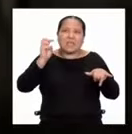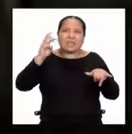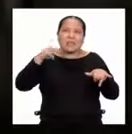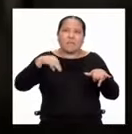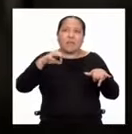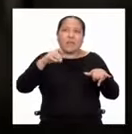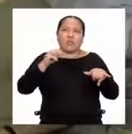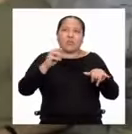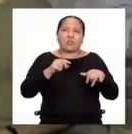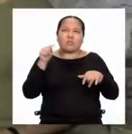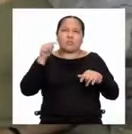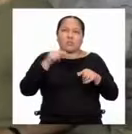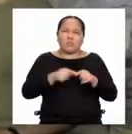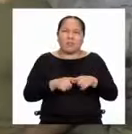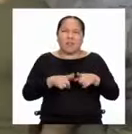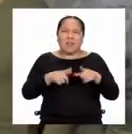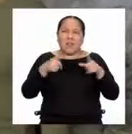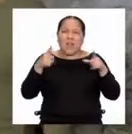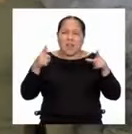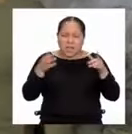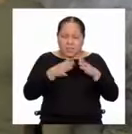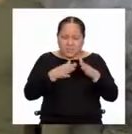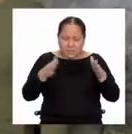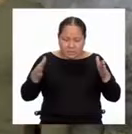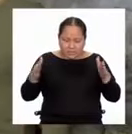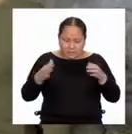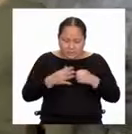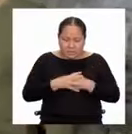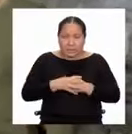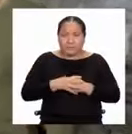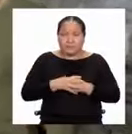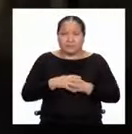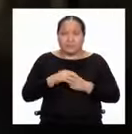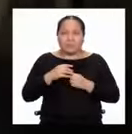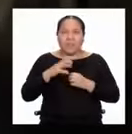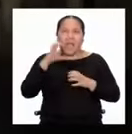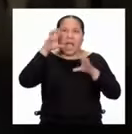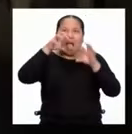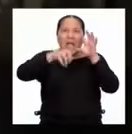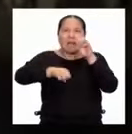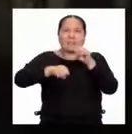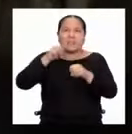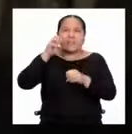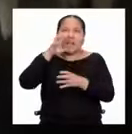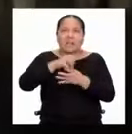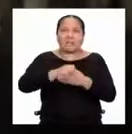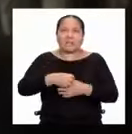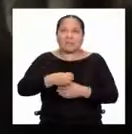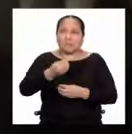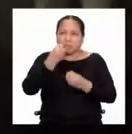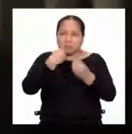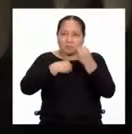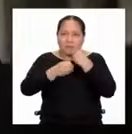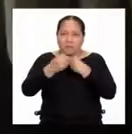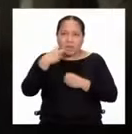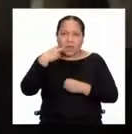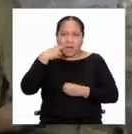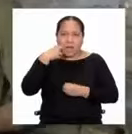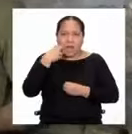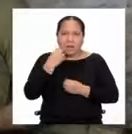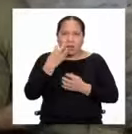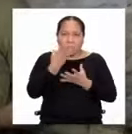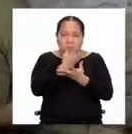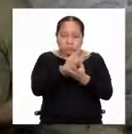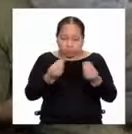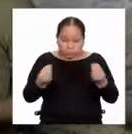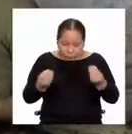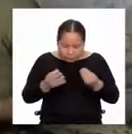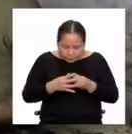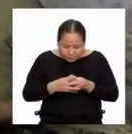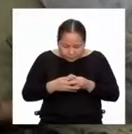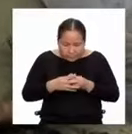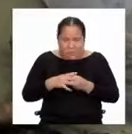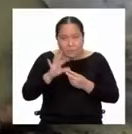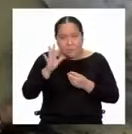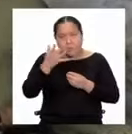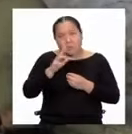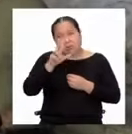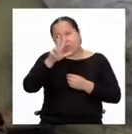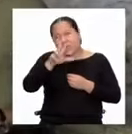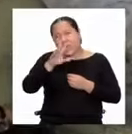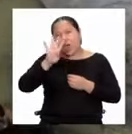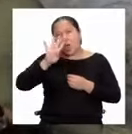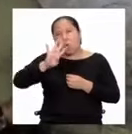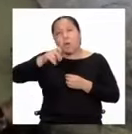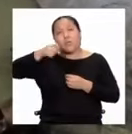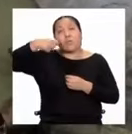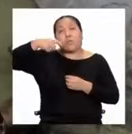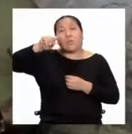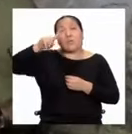animales, siendo tan grandes, siendo carnívoros y bastante imponentes, se extinguieron? Bueno, lo que sucede es que hace más o menos 3, 4 millones de